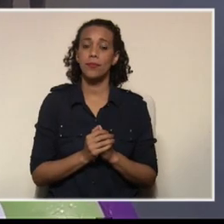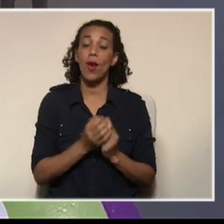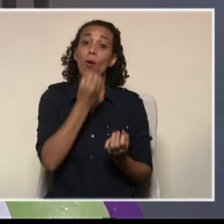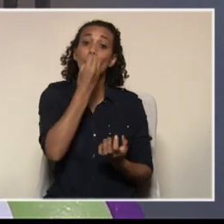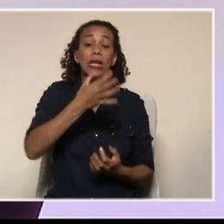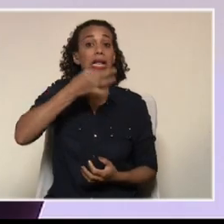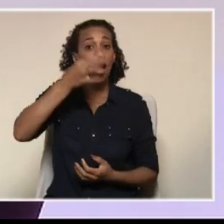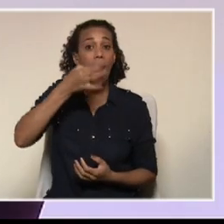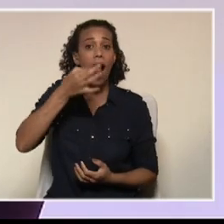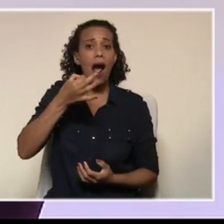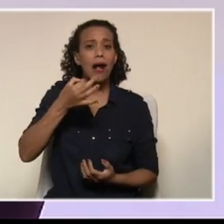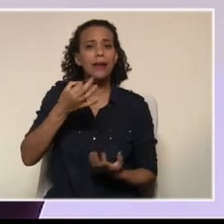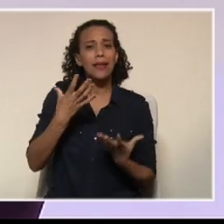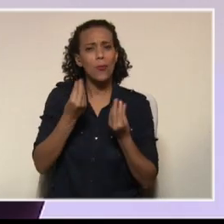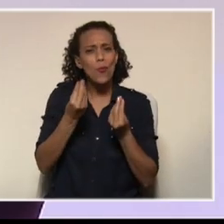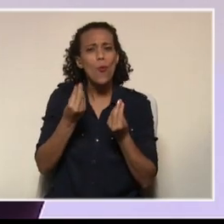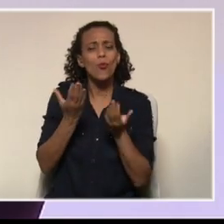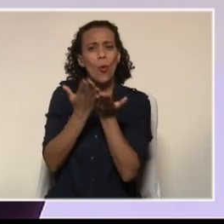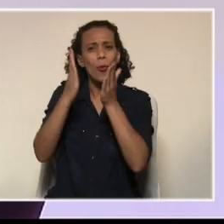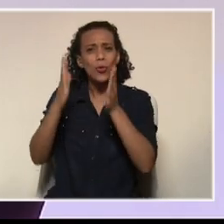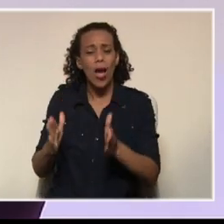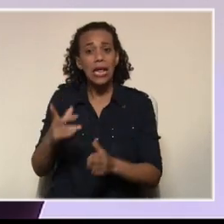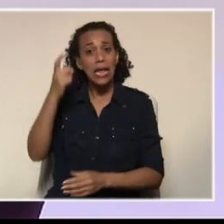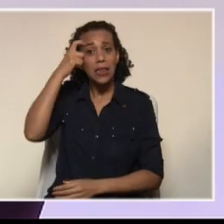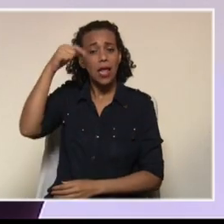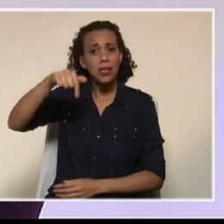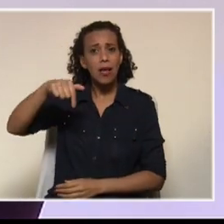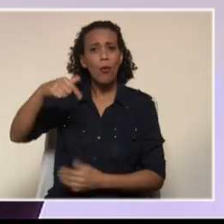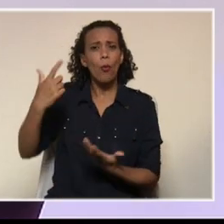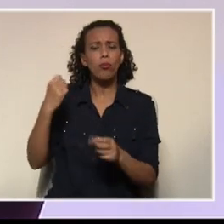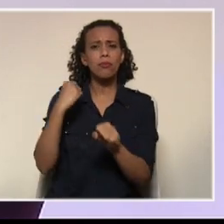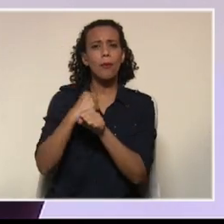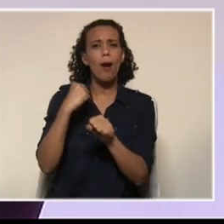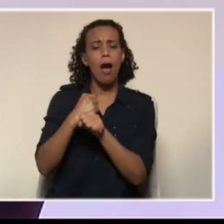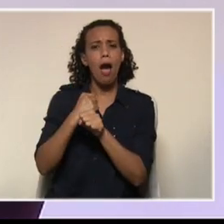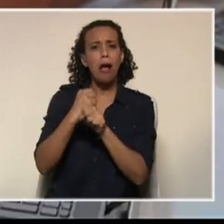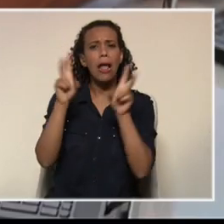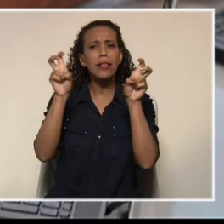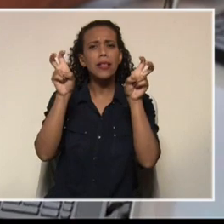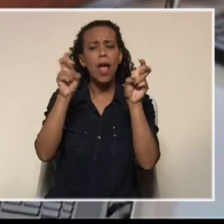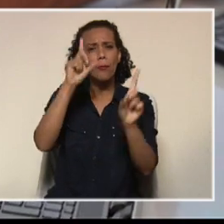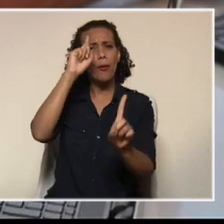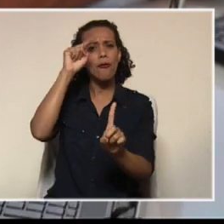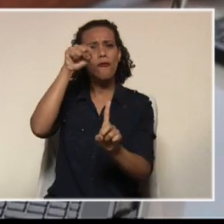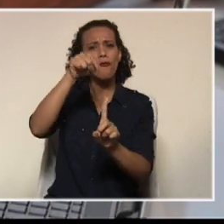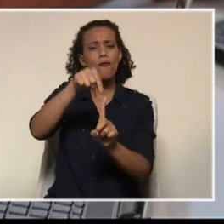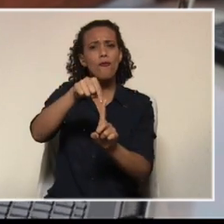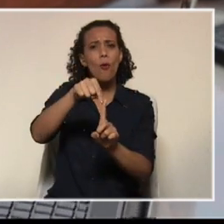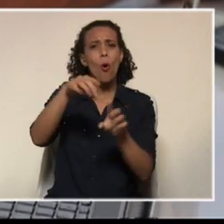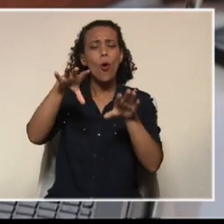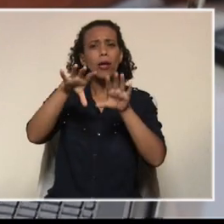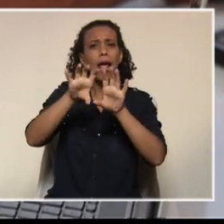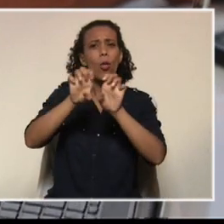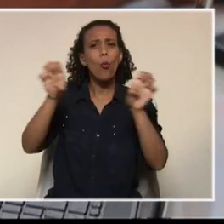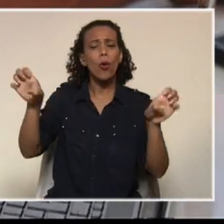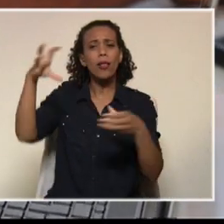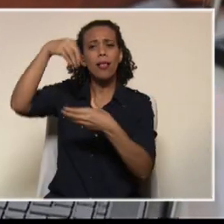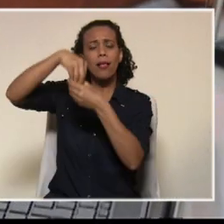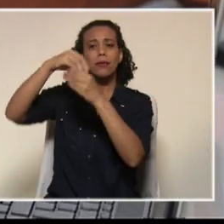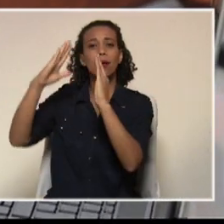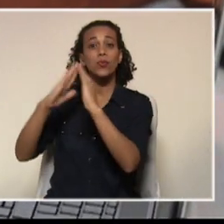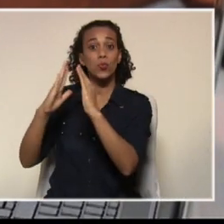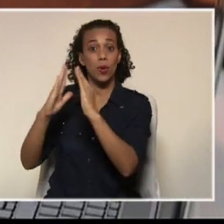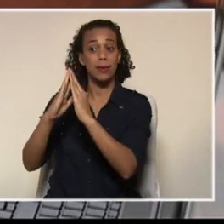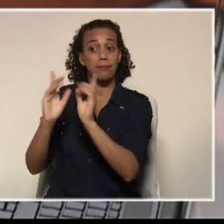Buenas tardes, queridos estudiantes. El día de hoy vamos a estar trabajando el enfoque de la educación a